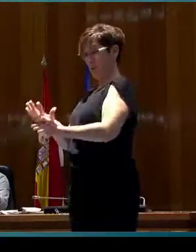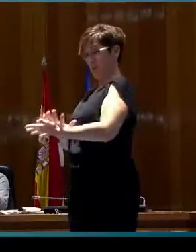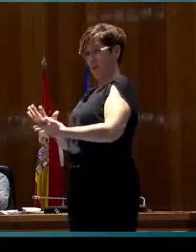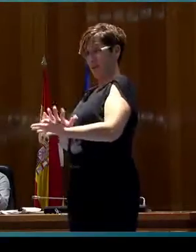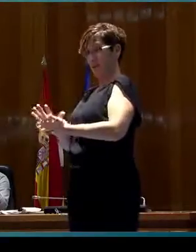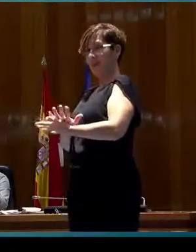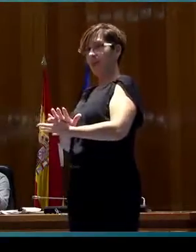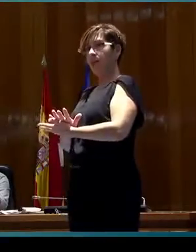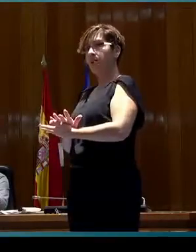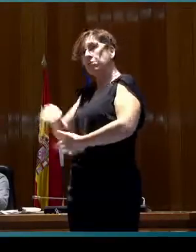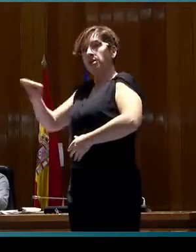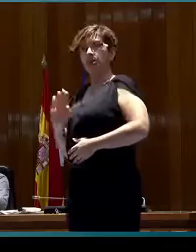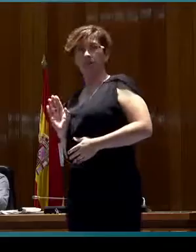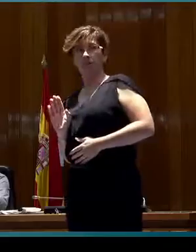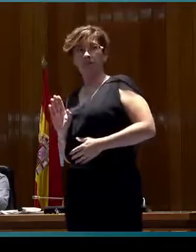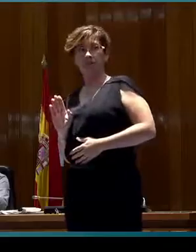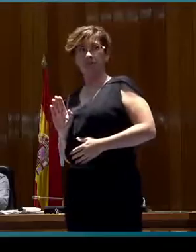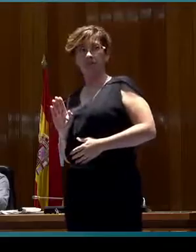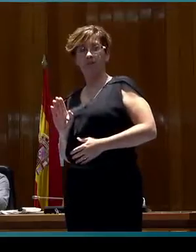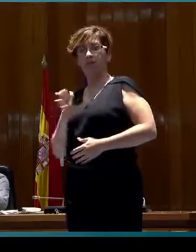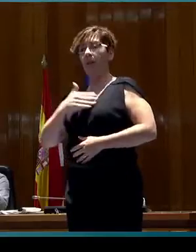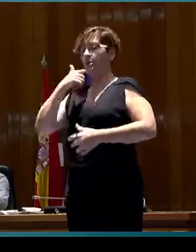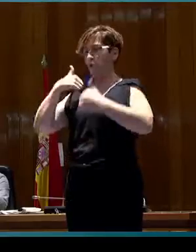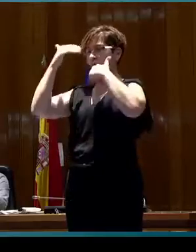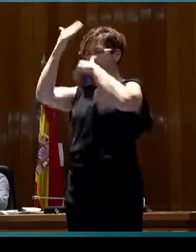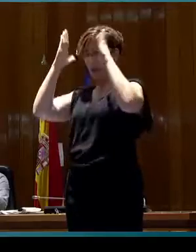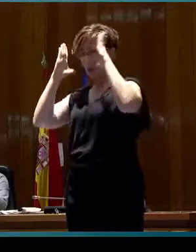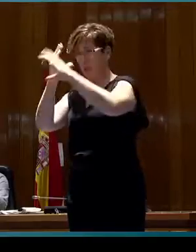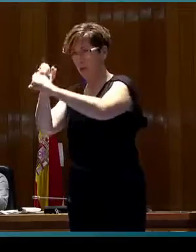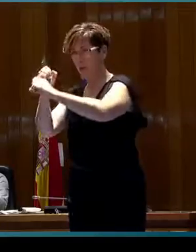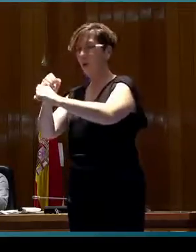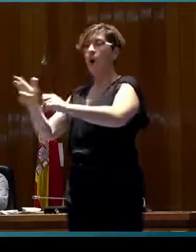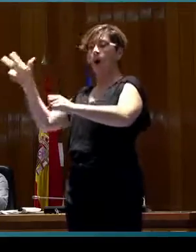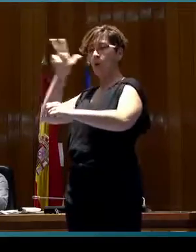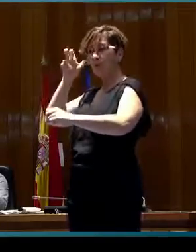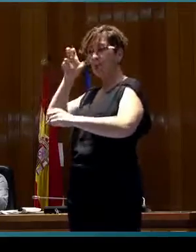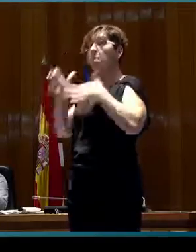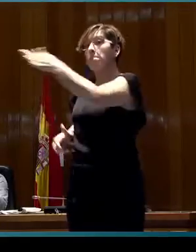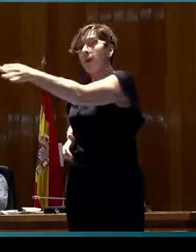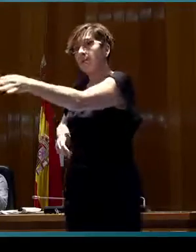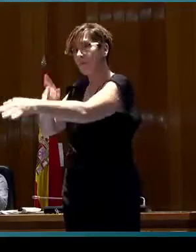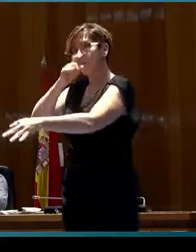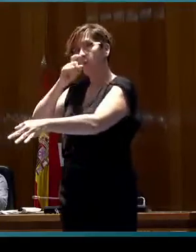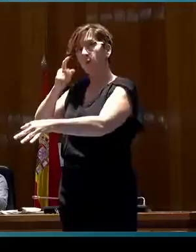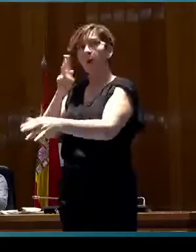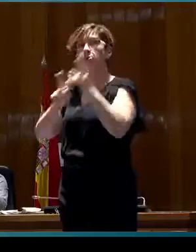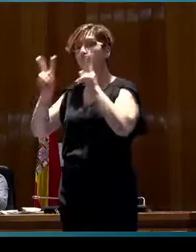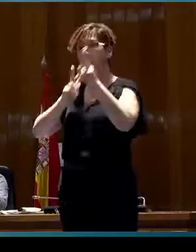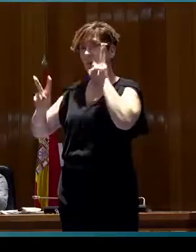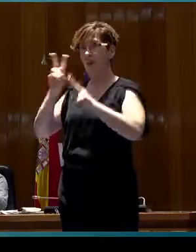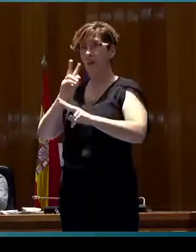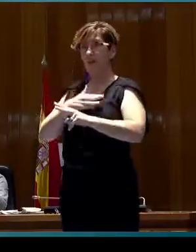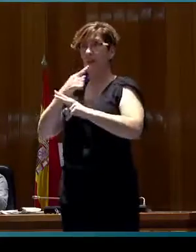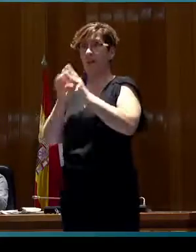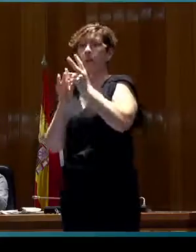poner otras competencias, como es la atención y la memoria visual. Por tanto, podemos encontrar una competencia